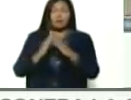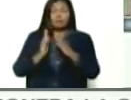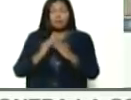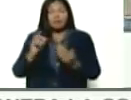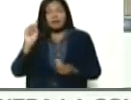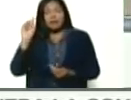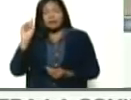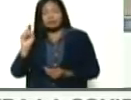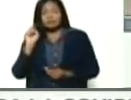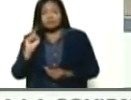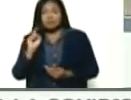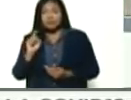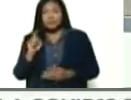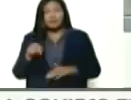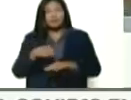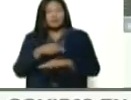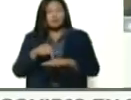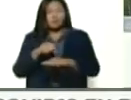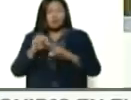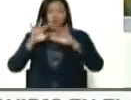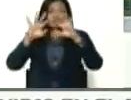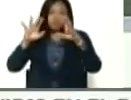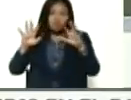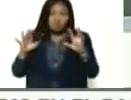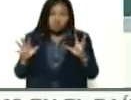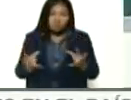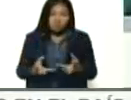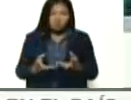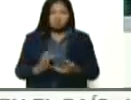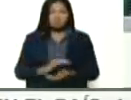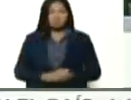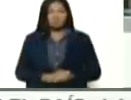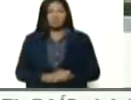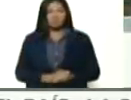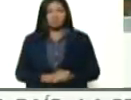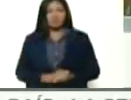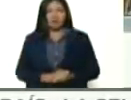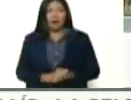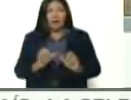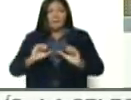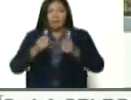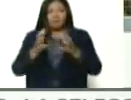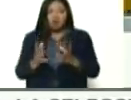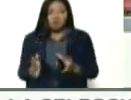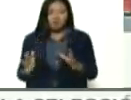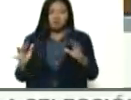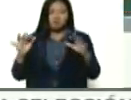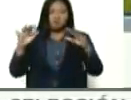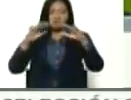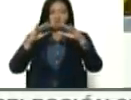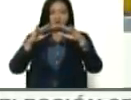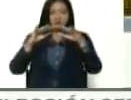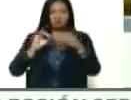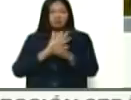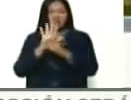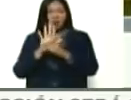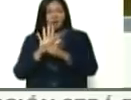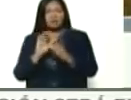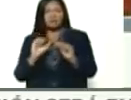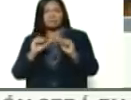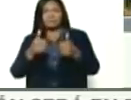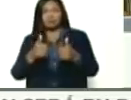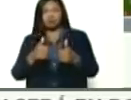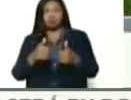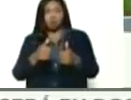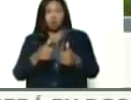en tiempos de pandemia cayó esta pandemia aquí apenas empezando